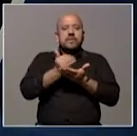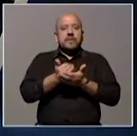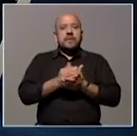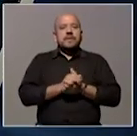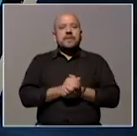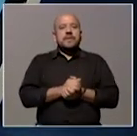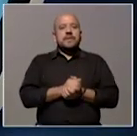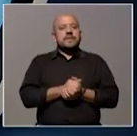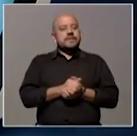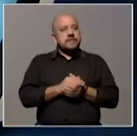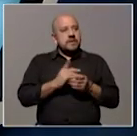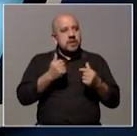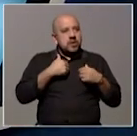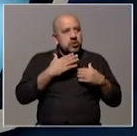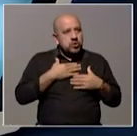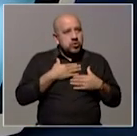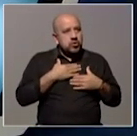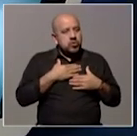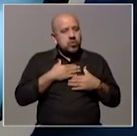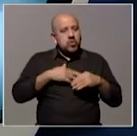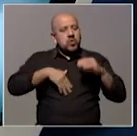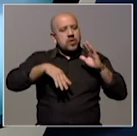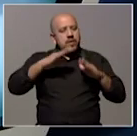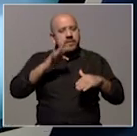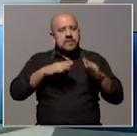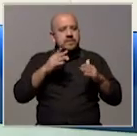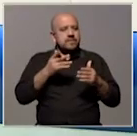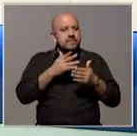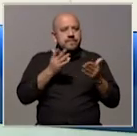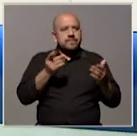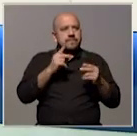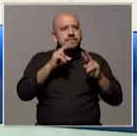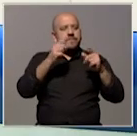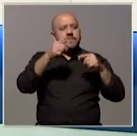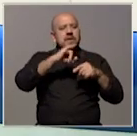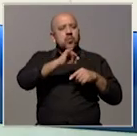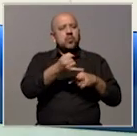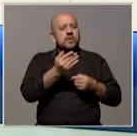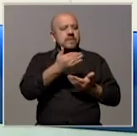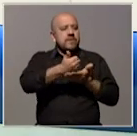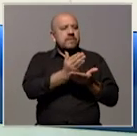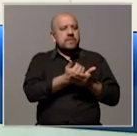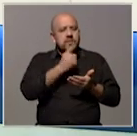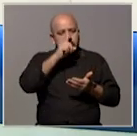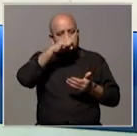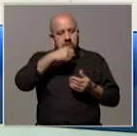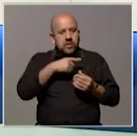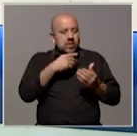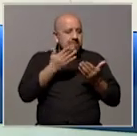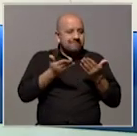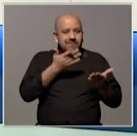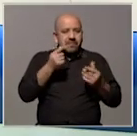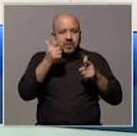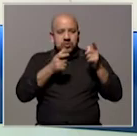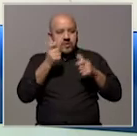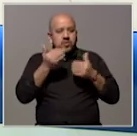adriana impresión de que a veces no se sigue lo que pasa en la junta departamental de montevideo con la atención debida entre